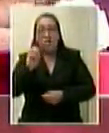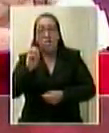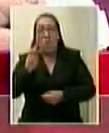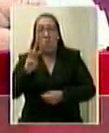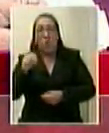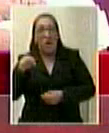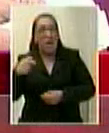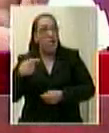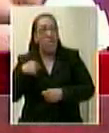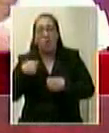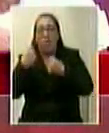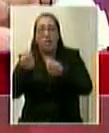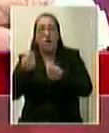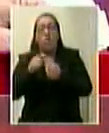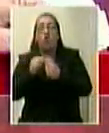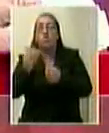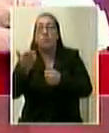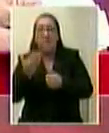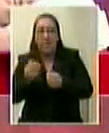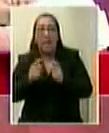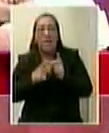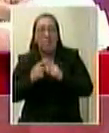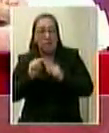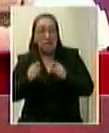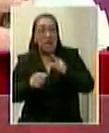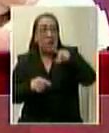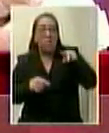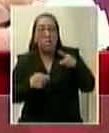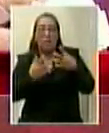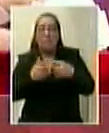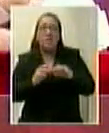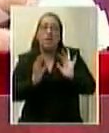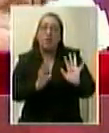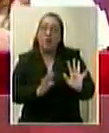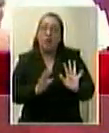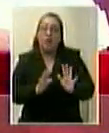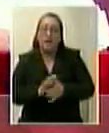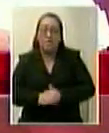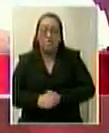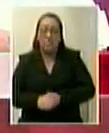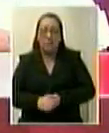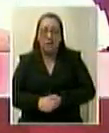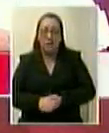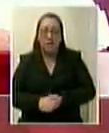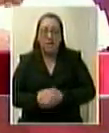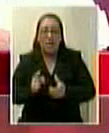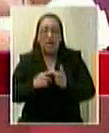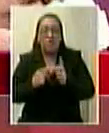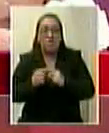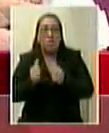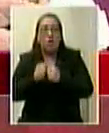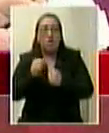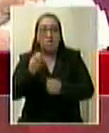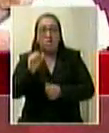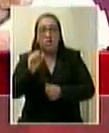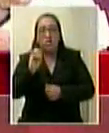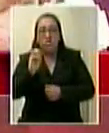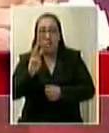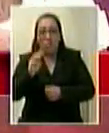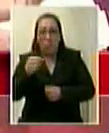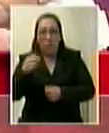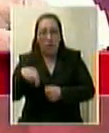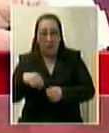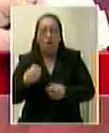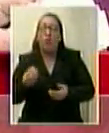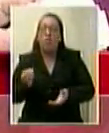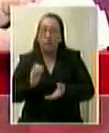con relación a sus solicitudes y por el contrario, estas habían quedado firmes. Entonces, ante eso, Shogun interpone una